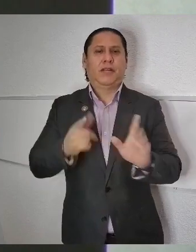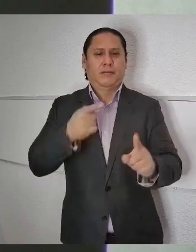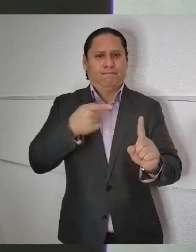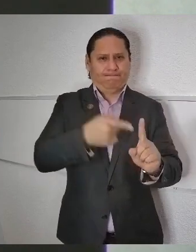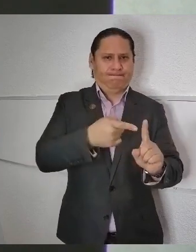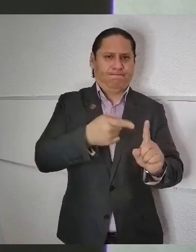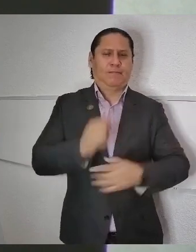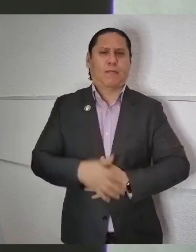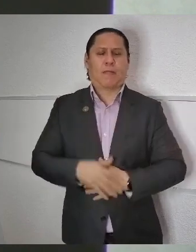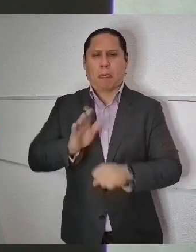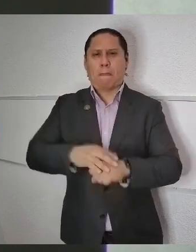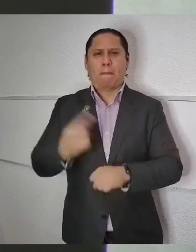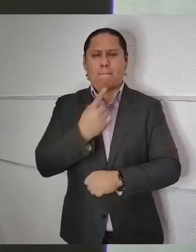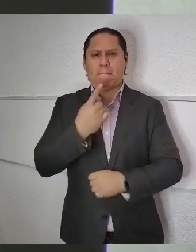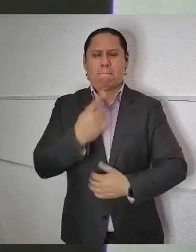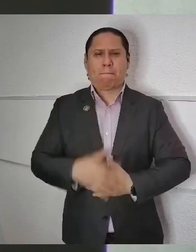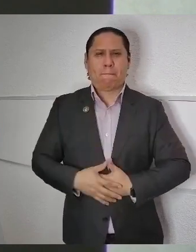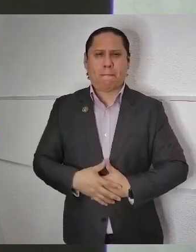eso porque